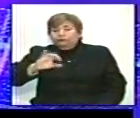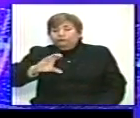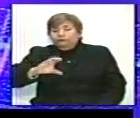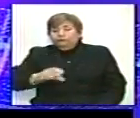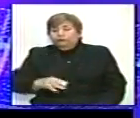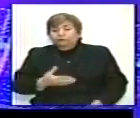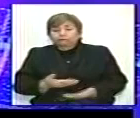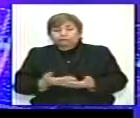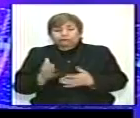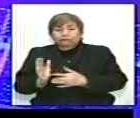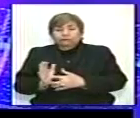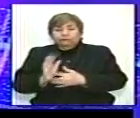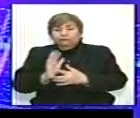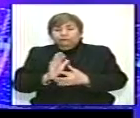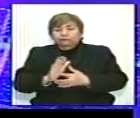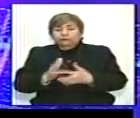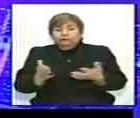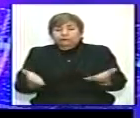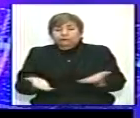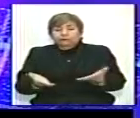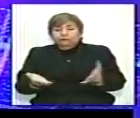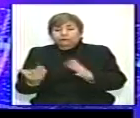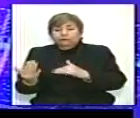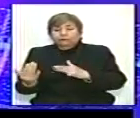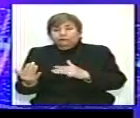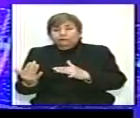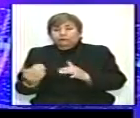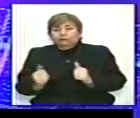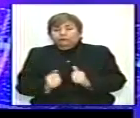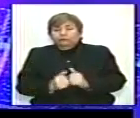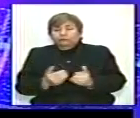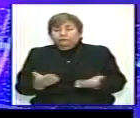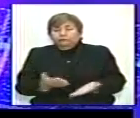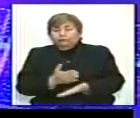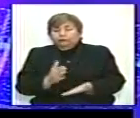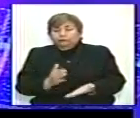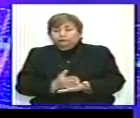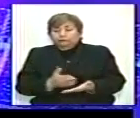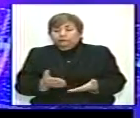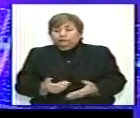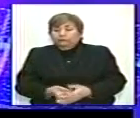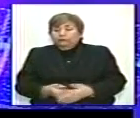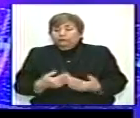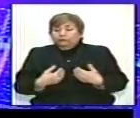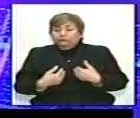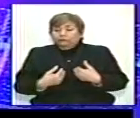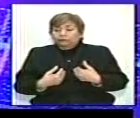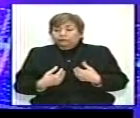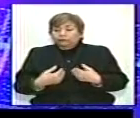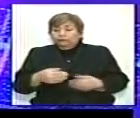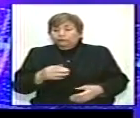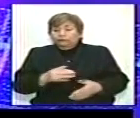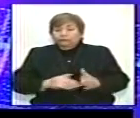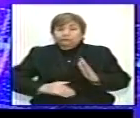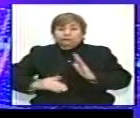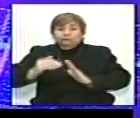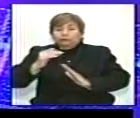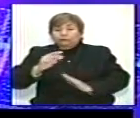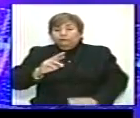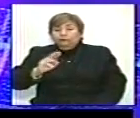que representan, y en donde se espera que esta situación del Colegio de Alto Rendimiento pues quede